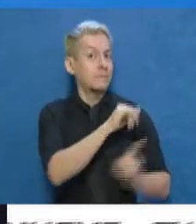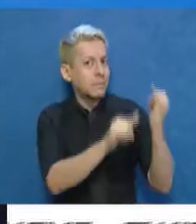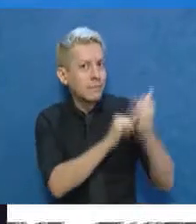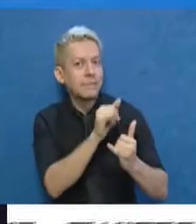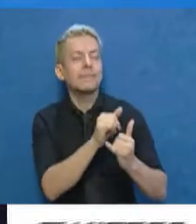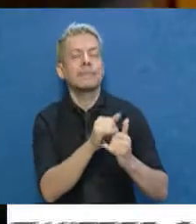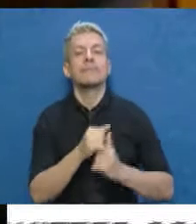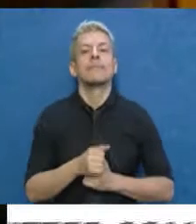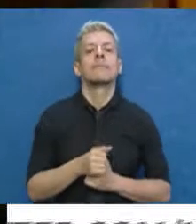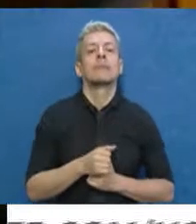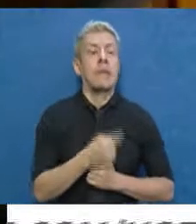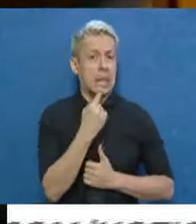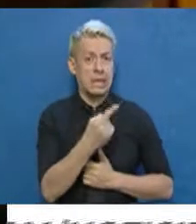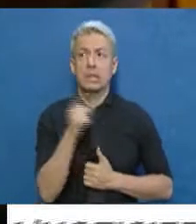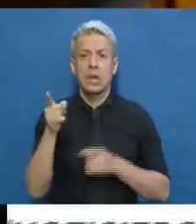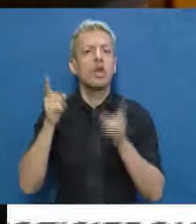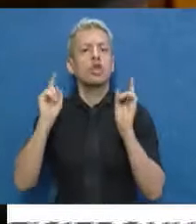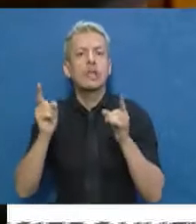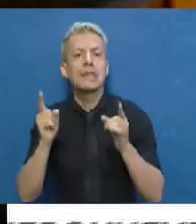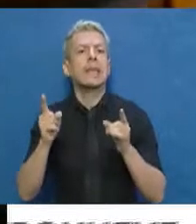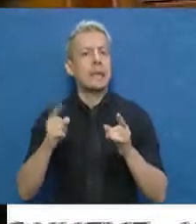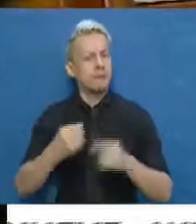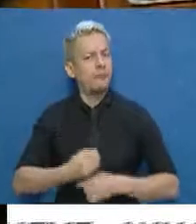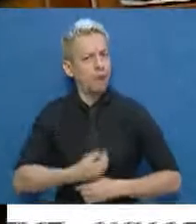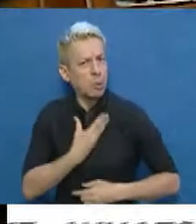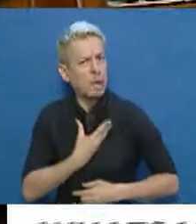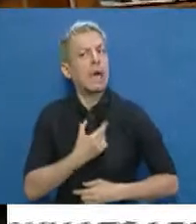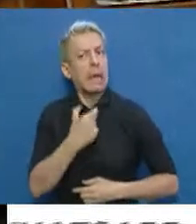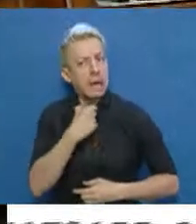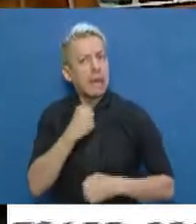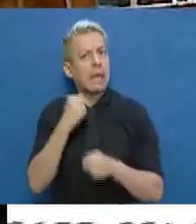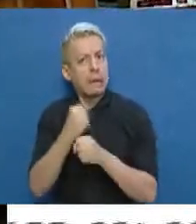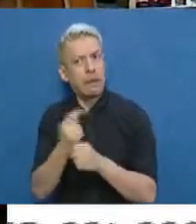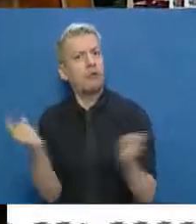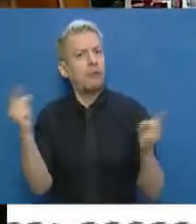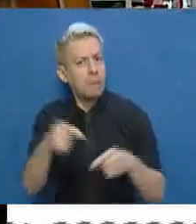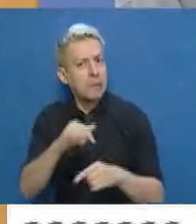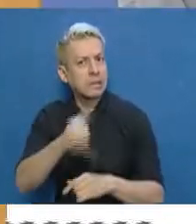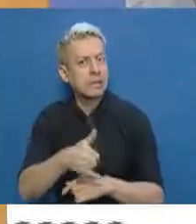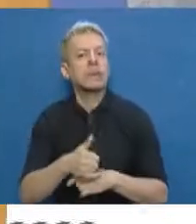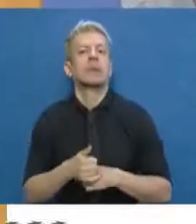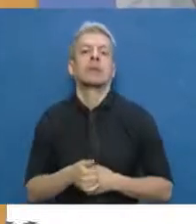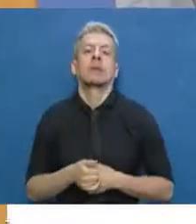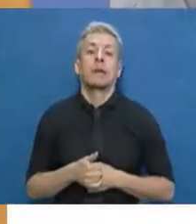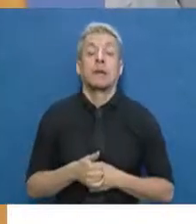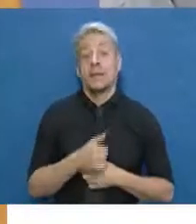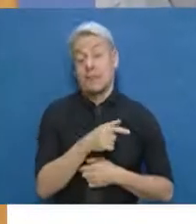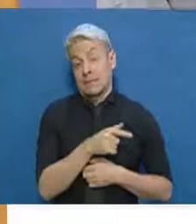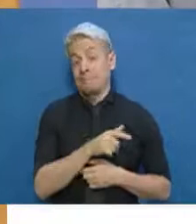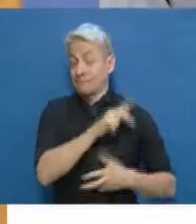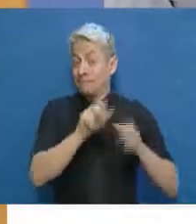buena predisposición por parte de los docentes. La directora de este establecimiento dejó muy en claro que